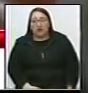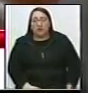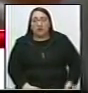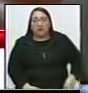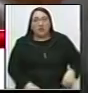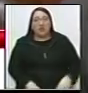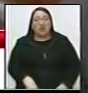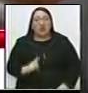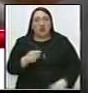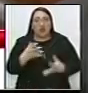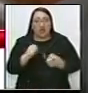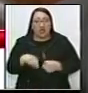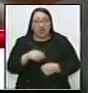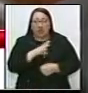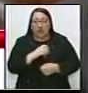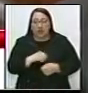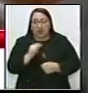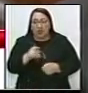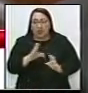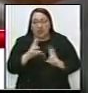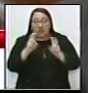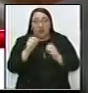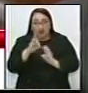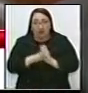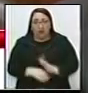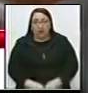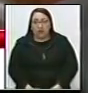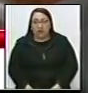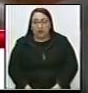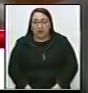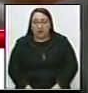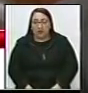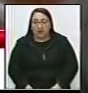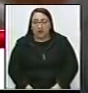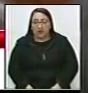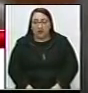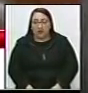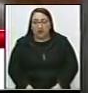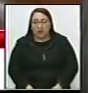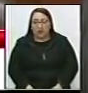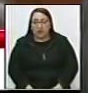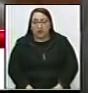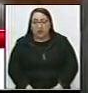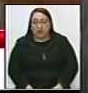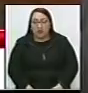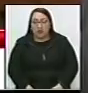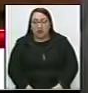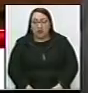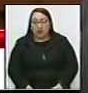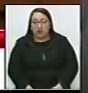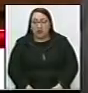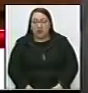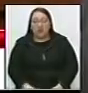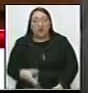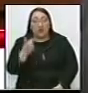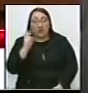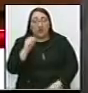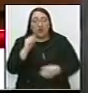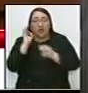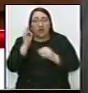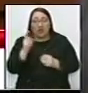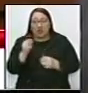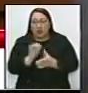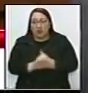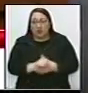el efecto deseado del gobierno. Esos son los temas de fondo. Y en esos temas de fondo hay partidos que nos pudieran responder, porque he escuchado el discurso de